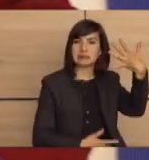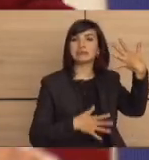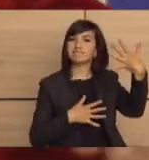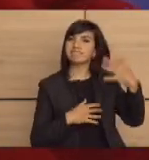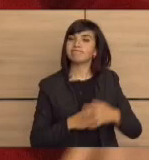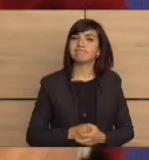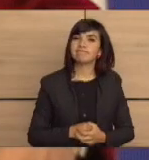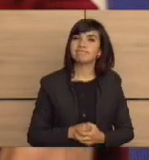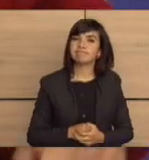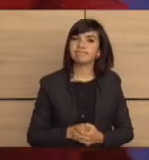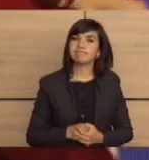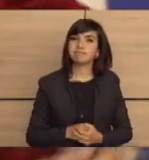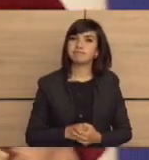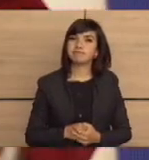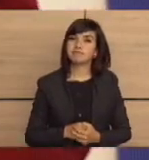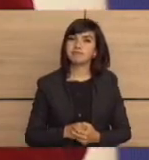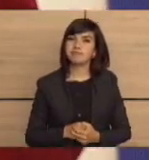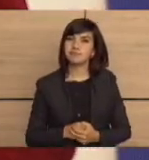de aspectos que tratar.